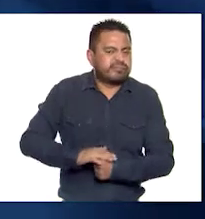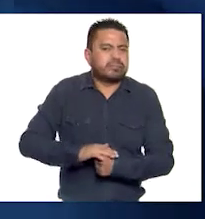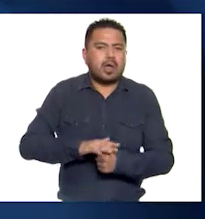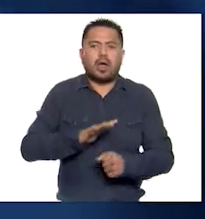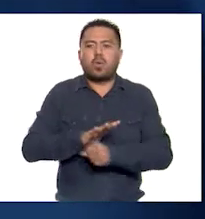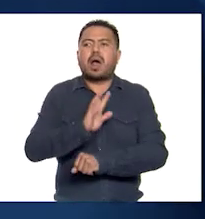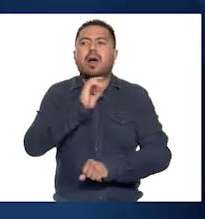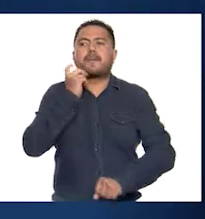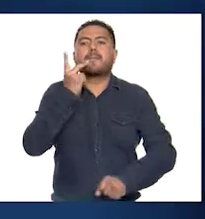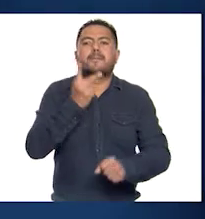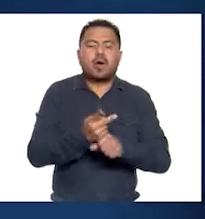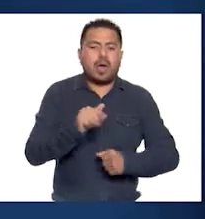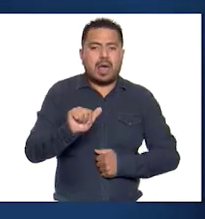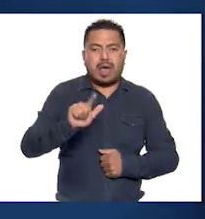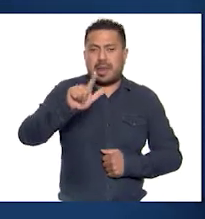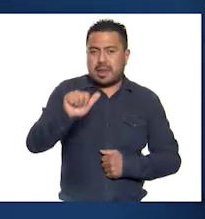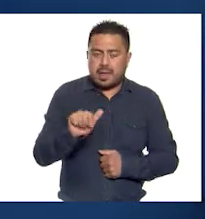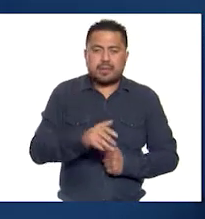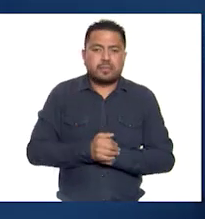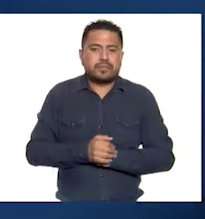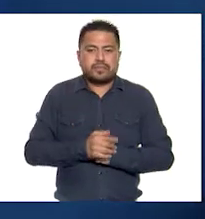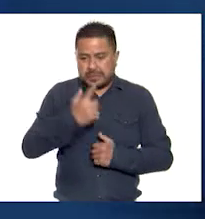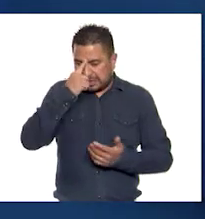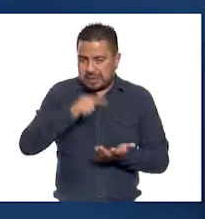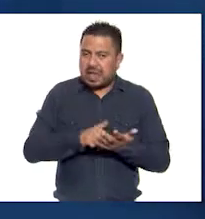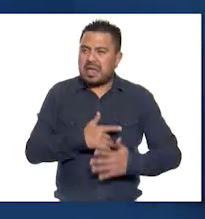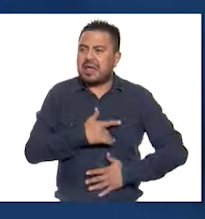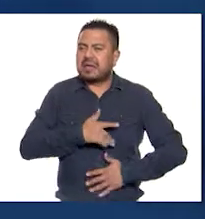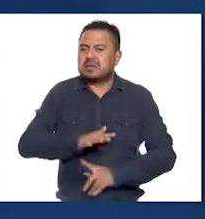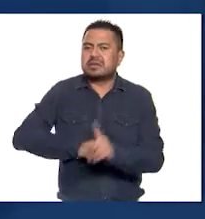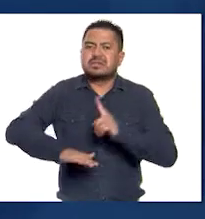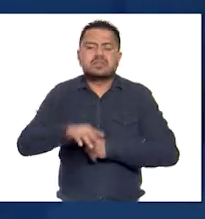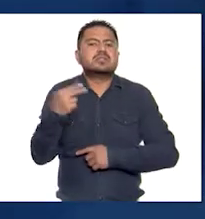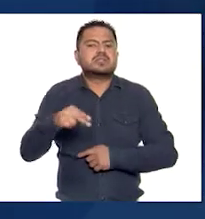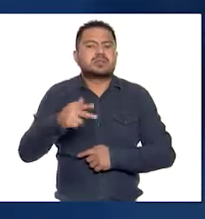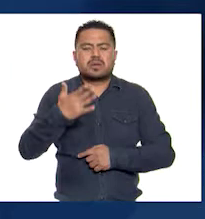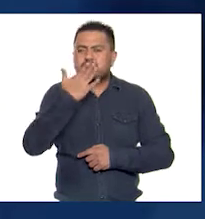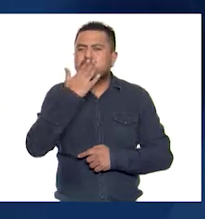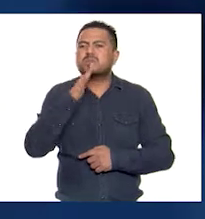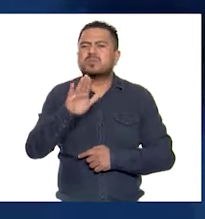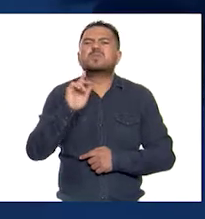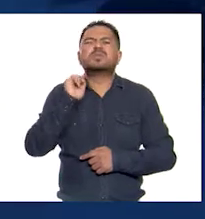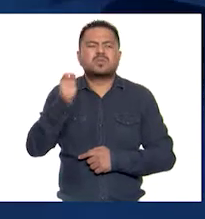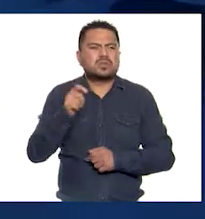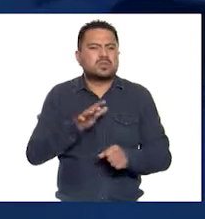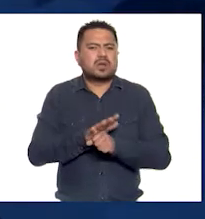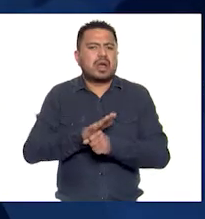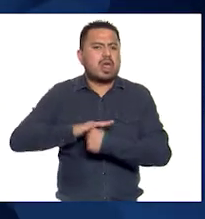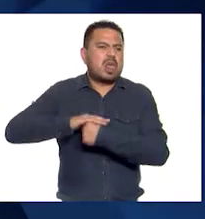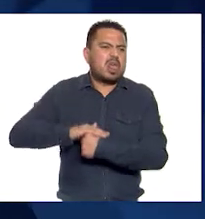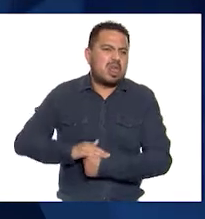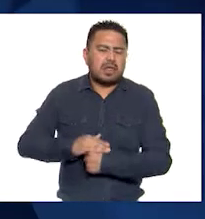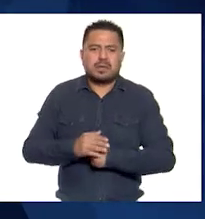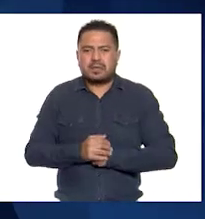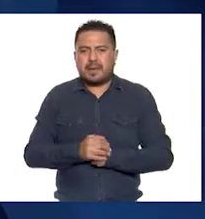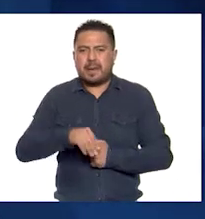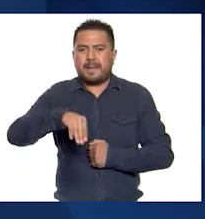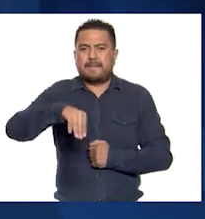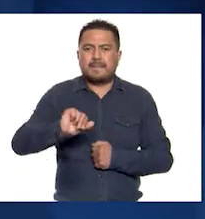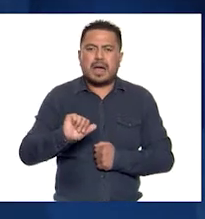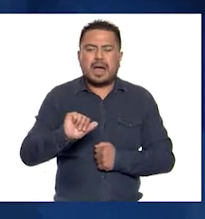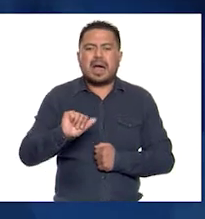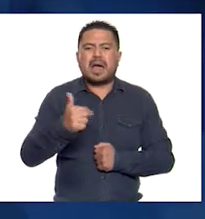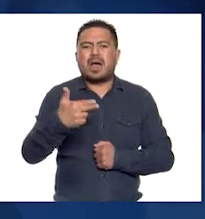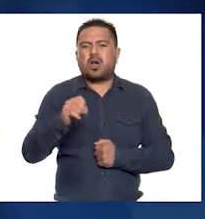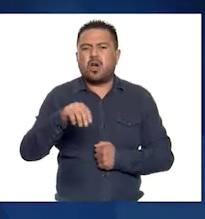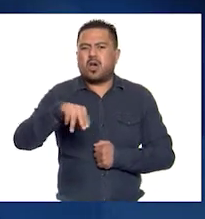la voluntad de Alá. Y a los creyentes se les llama musulmanes, que quiere decir sumisos. Mahoma tuvo